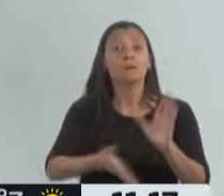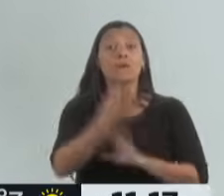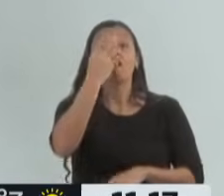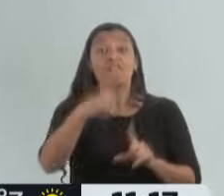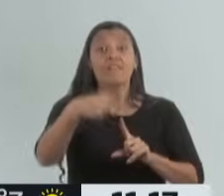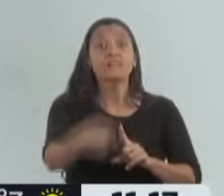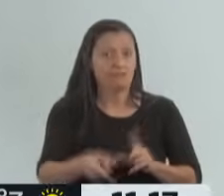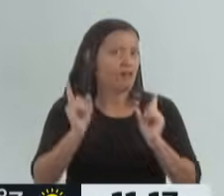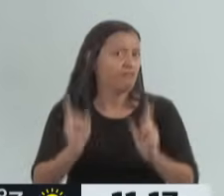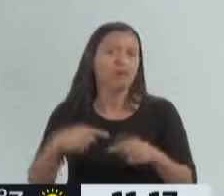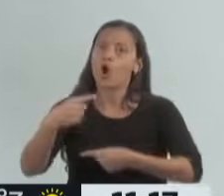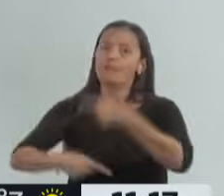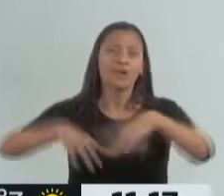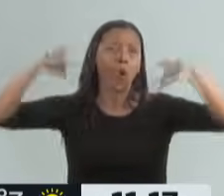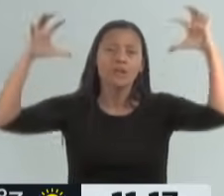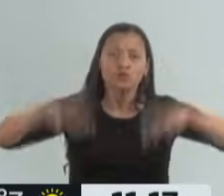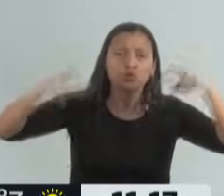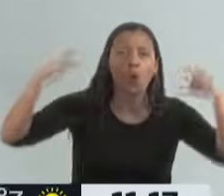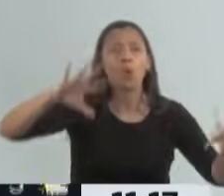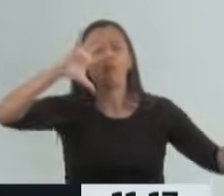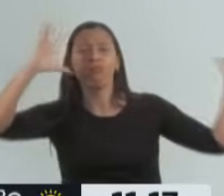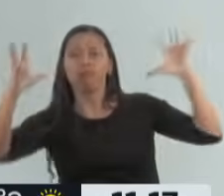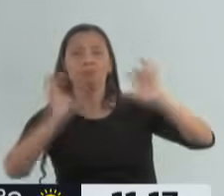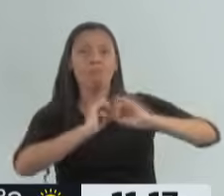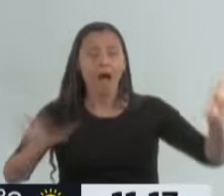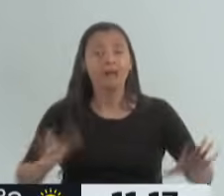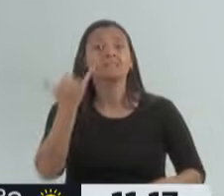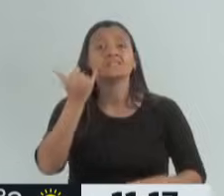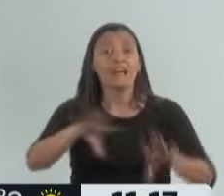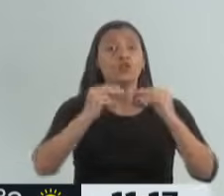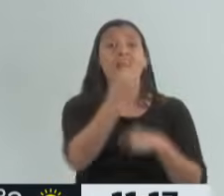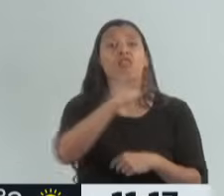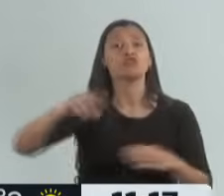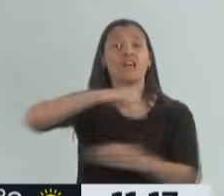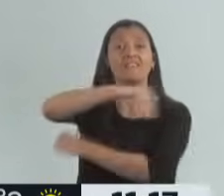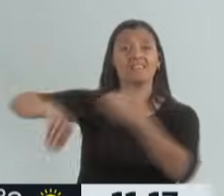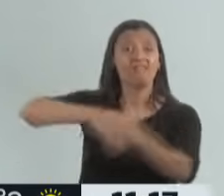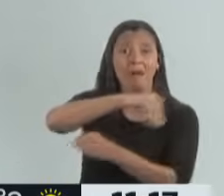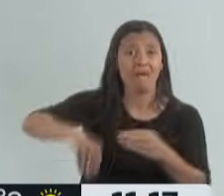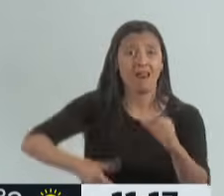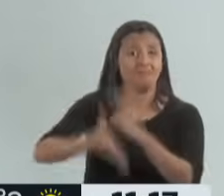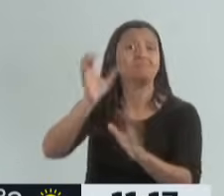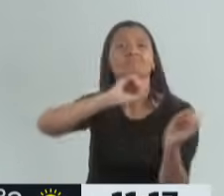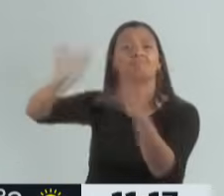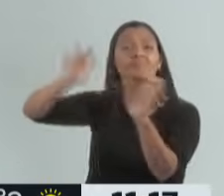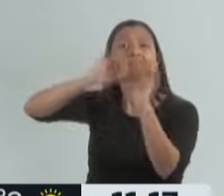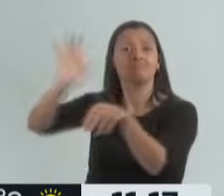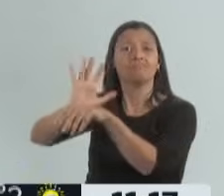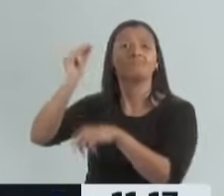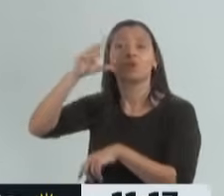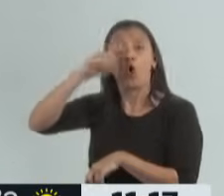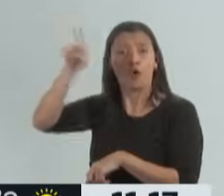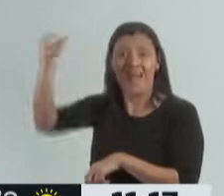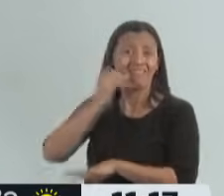van a seguir las lluvias, el mal tiempo. Ya hay 200 familias evacuadas en Paso de los Libres, Corrientes. No ha habido un